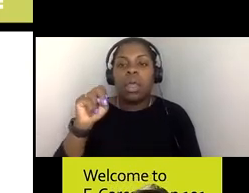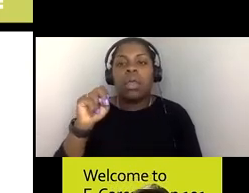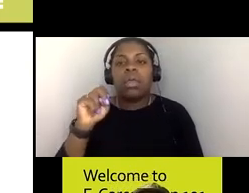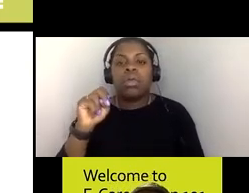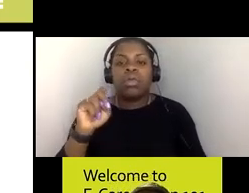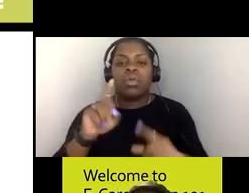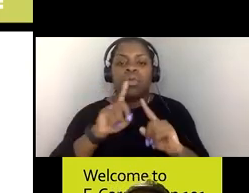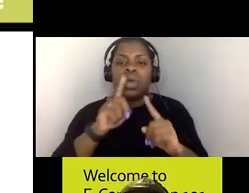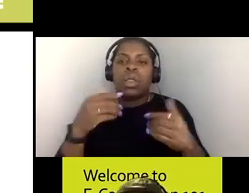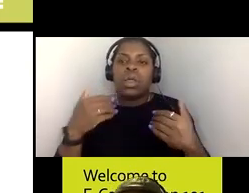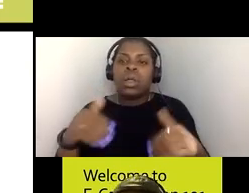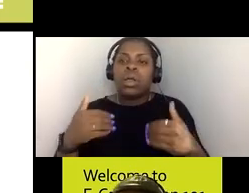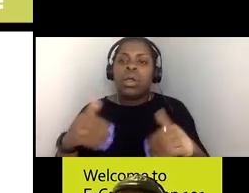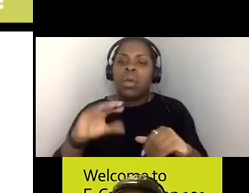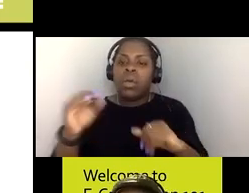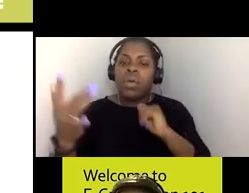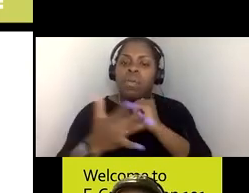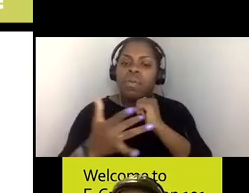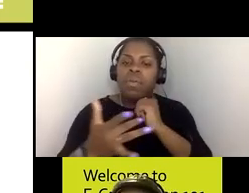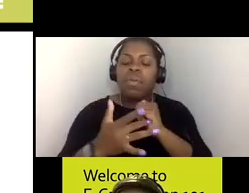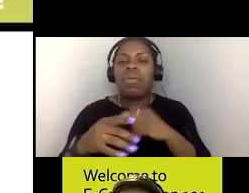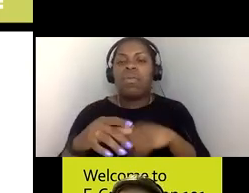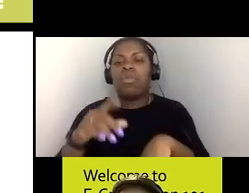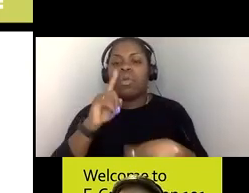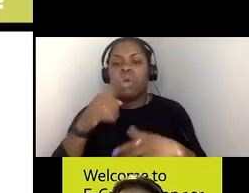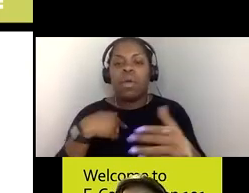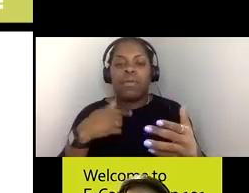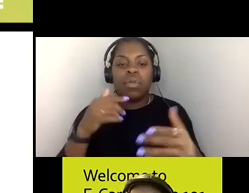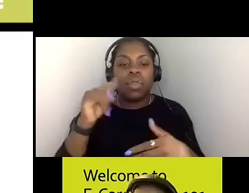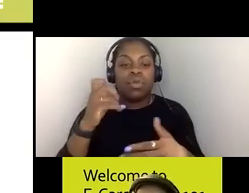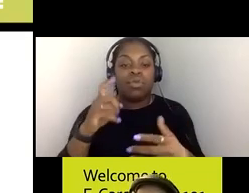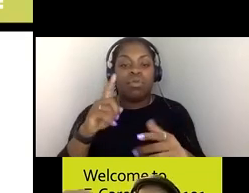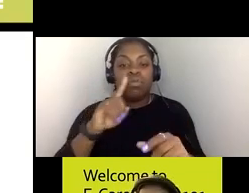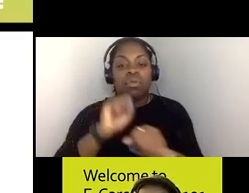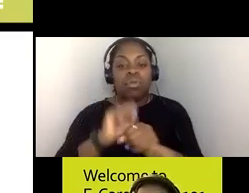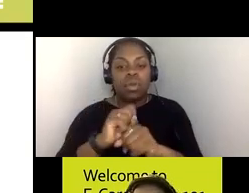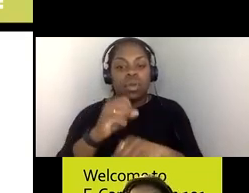ICE, que ha sido liderado por